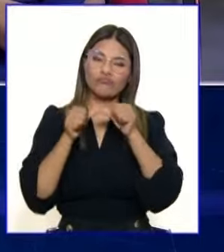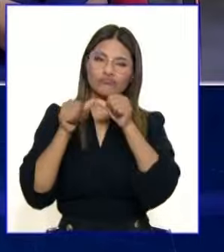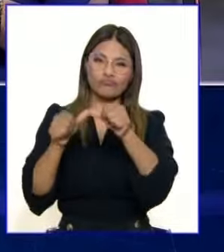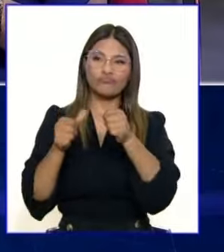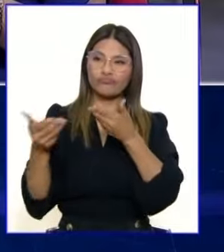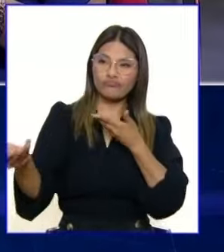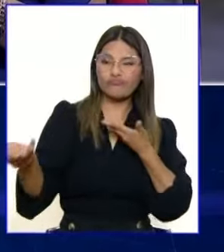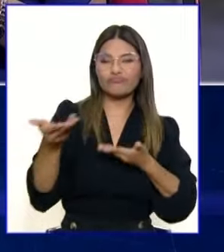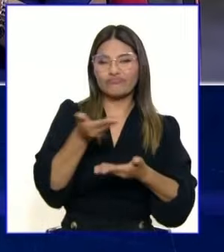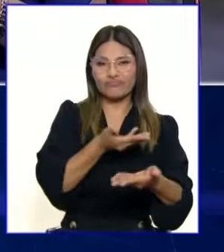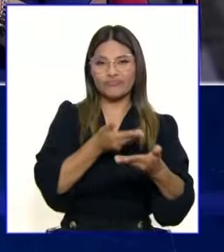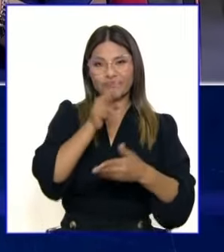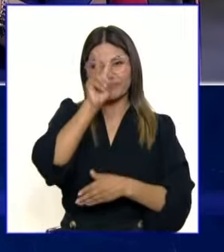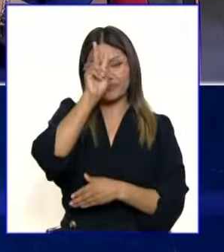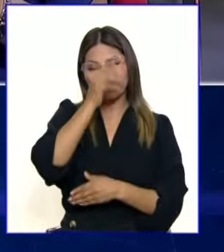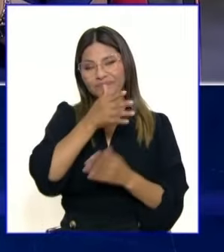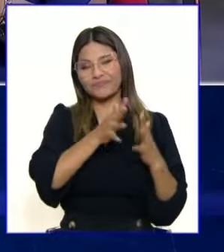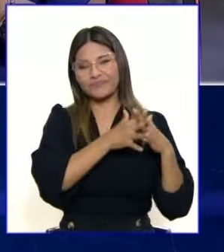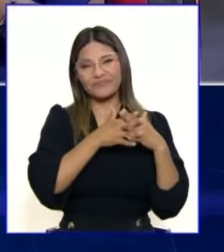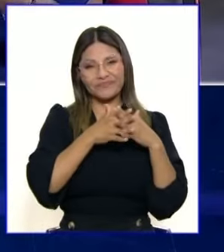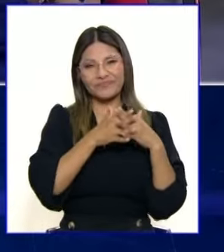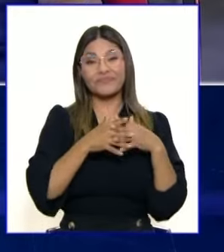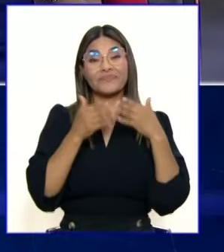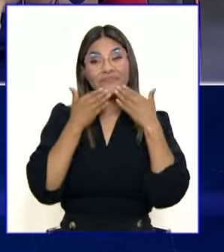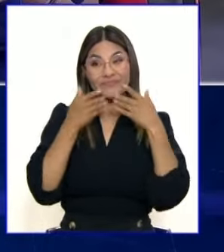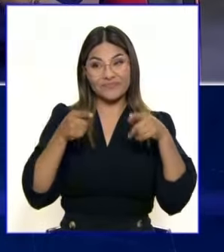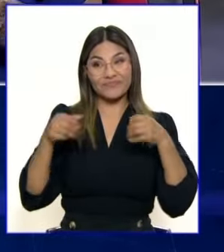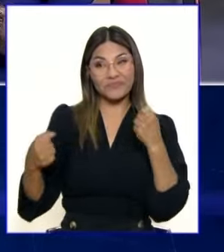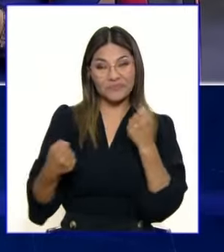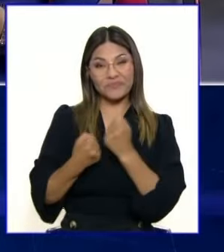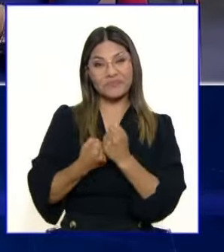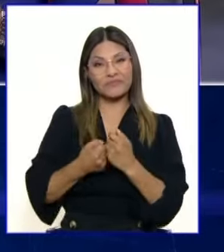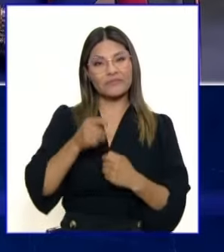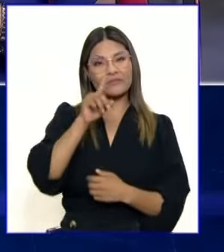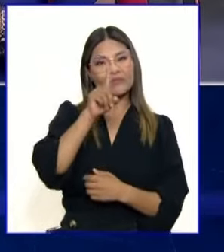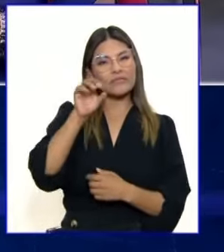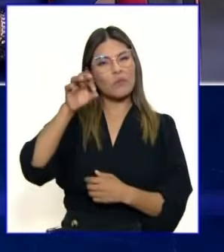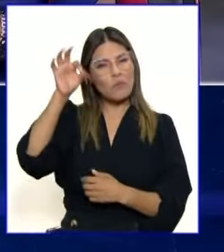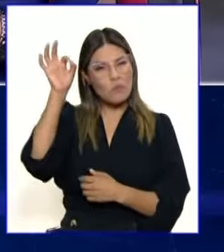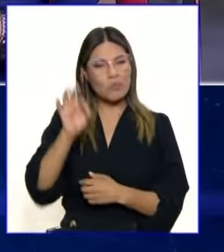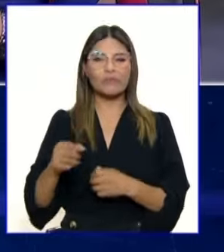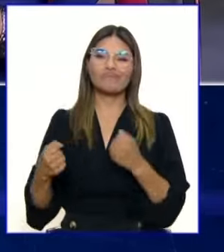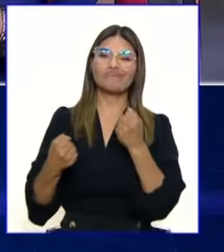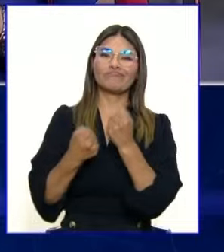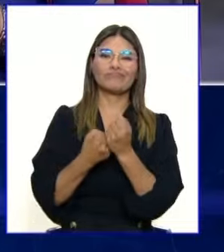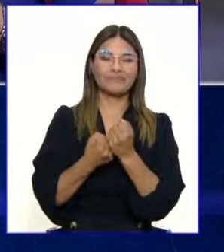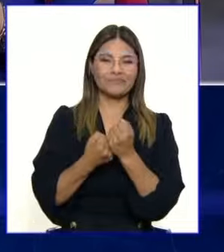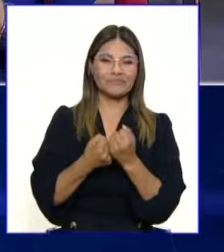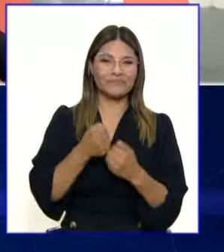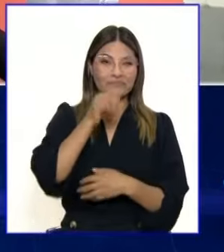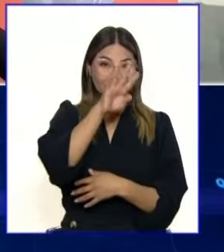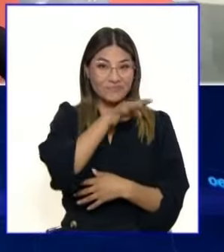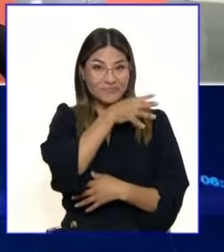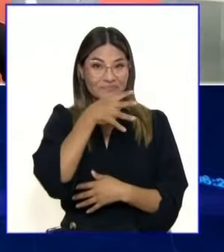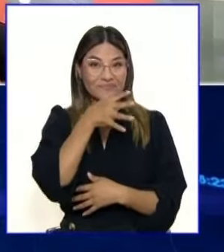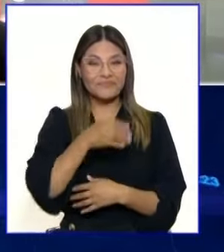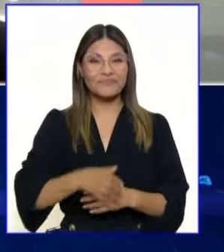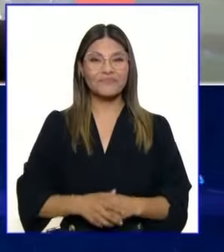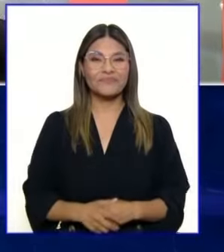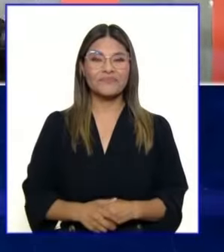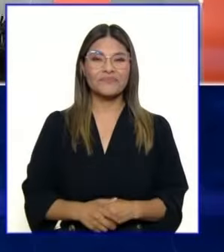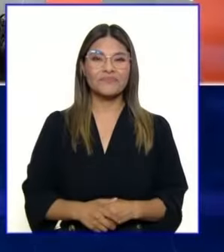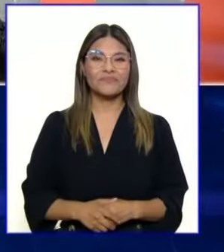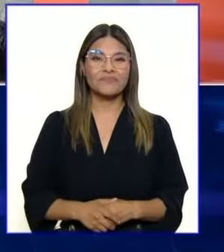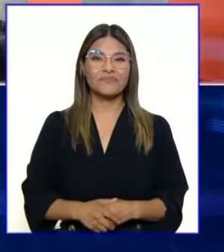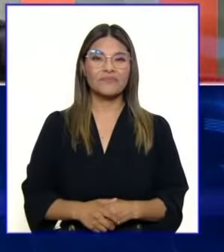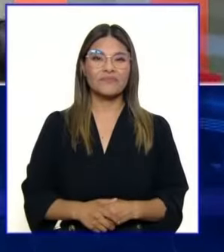entre los dos países anfitriones. Así que estamos apoyando aquí 100% a la agenda de Perú. En el discurso de la política exterior de los Estados Unidos